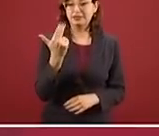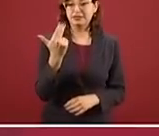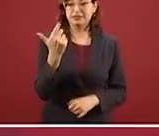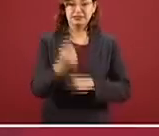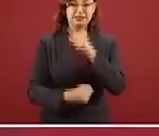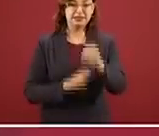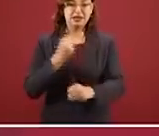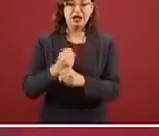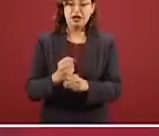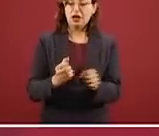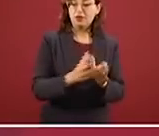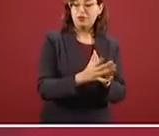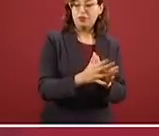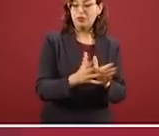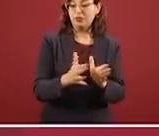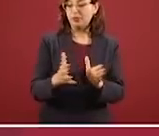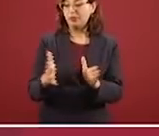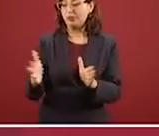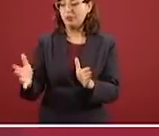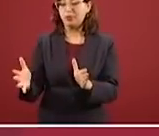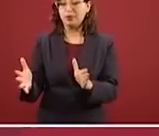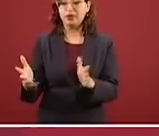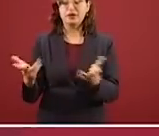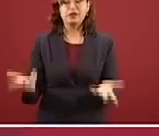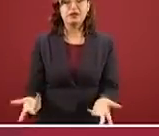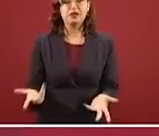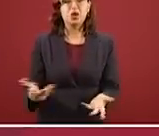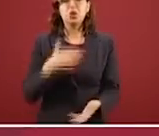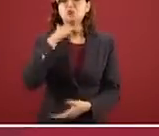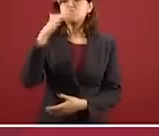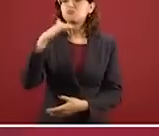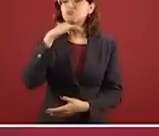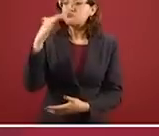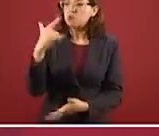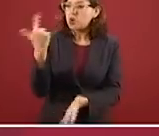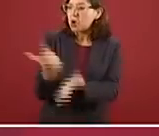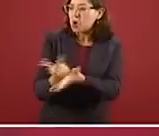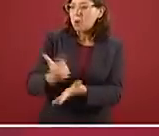años, no era delito grave la corrupción,